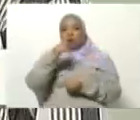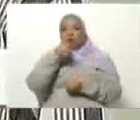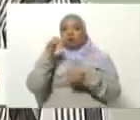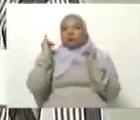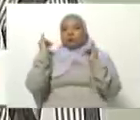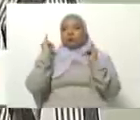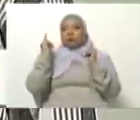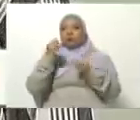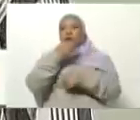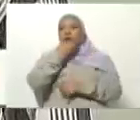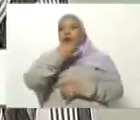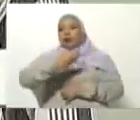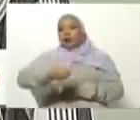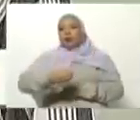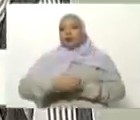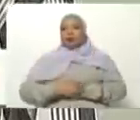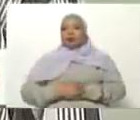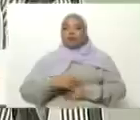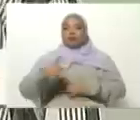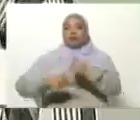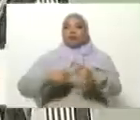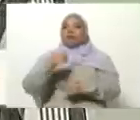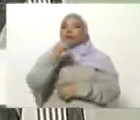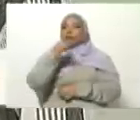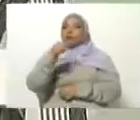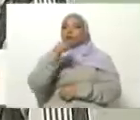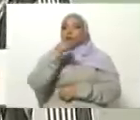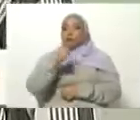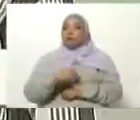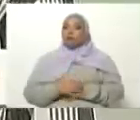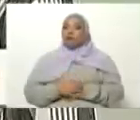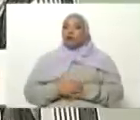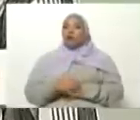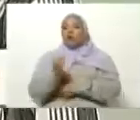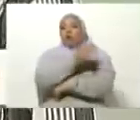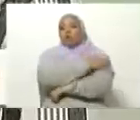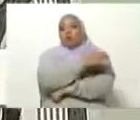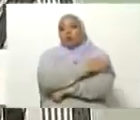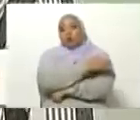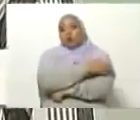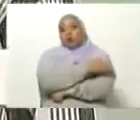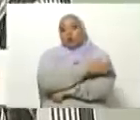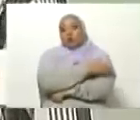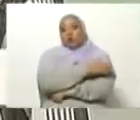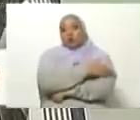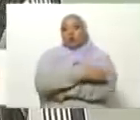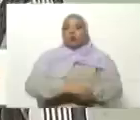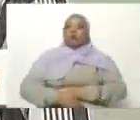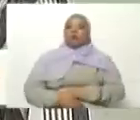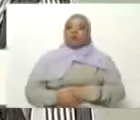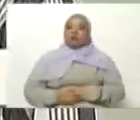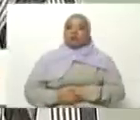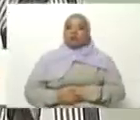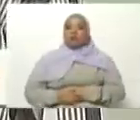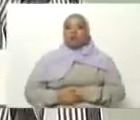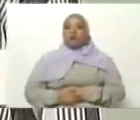del acuerdo de protección social entre gobierno y oposición y claramente